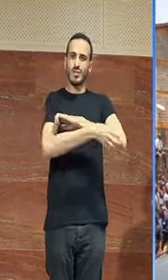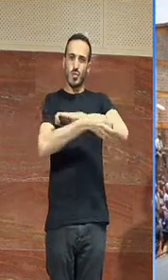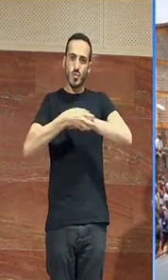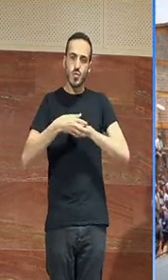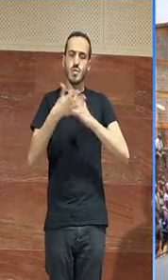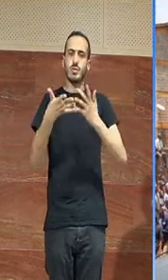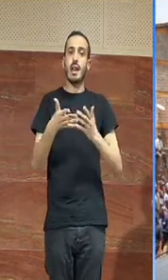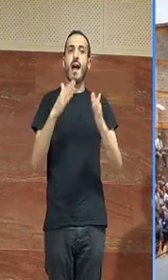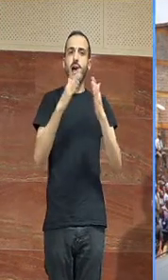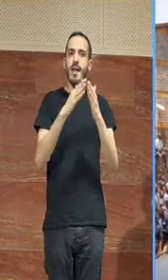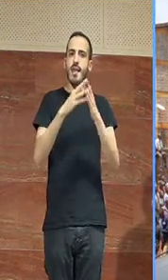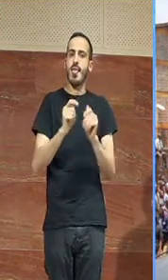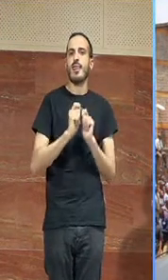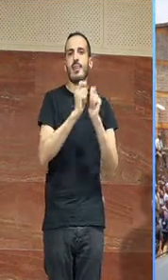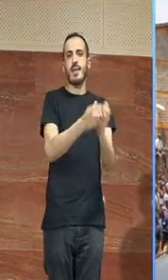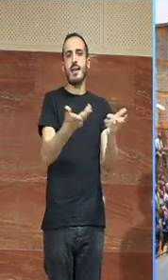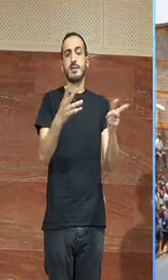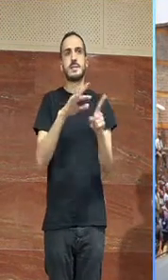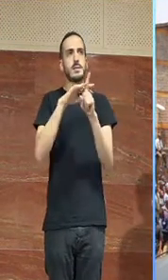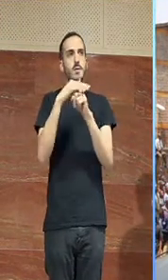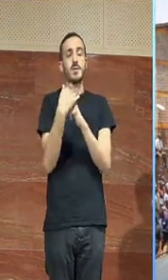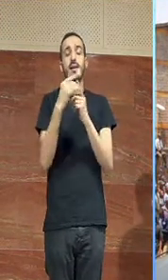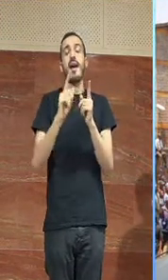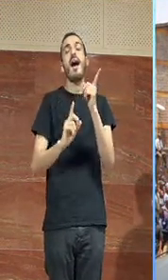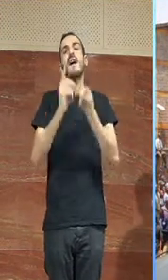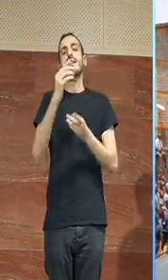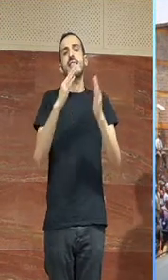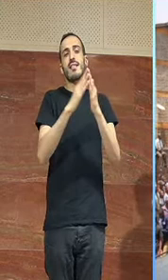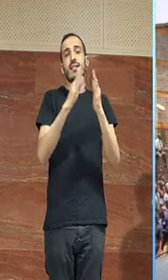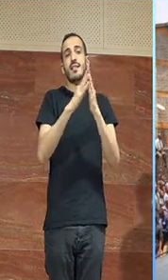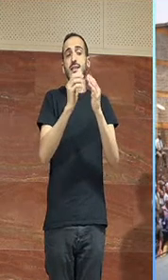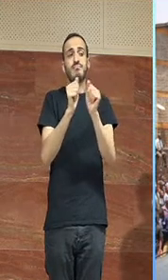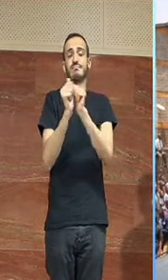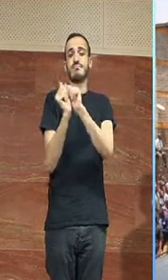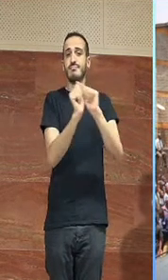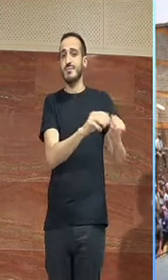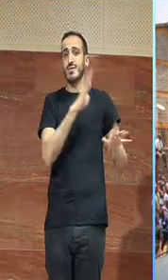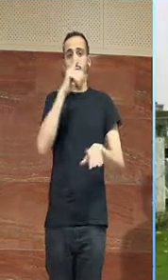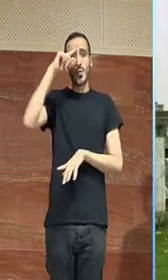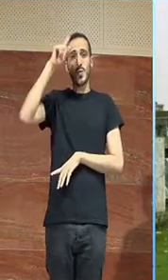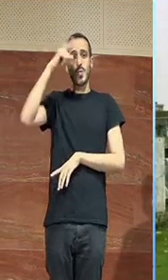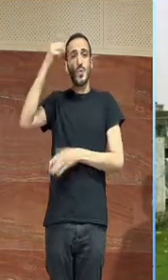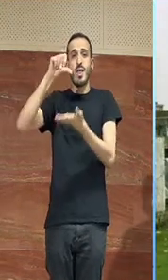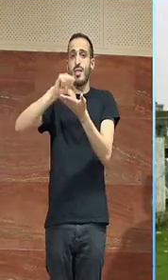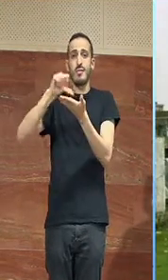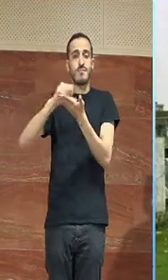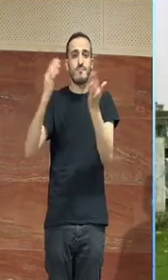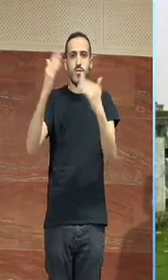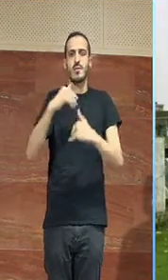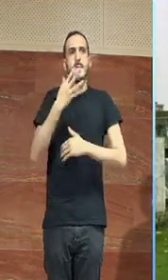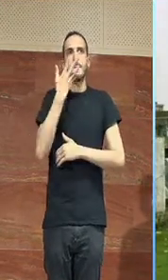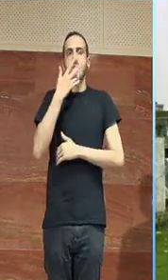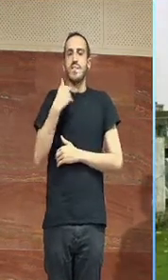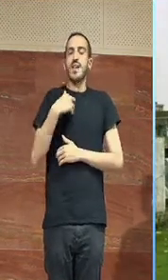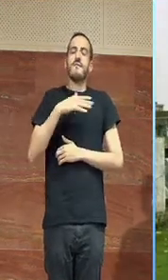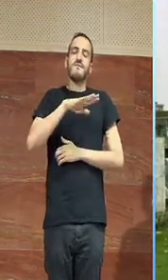dan casas, y en muchos casos son casas que abandonan porque no tienen cultura urbana y acaban decidiendo volver a sus asentamientos.